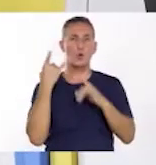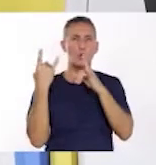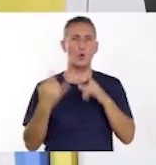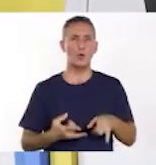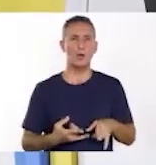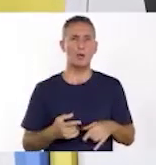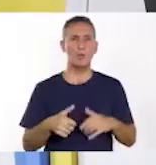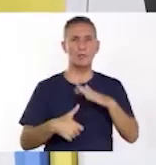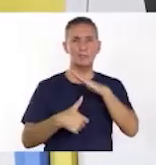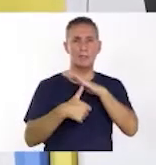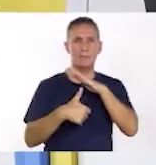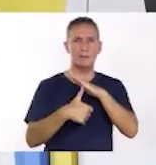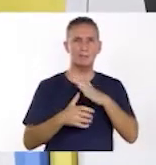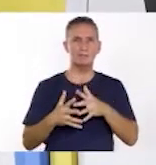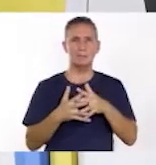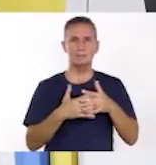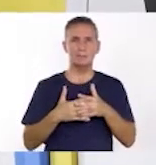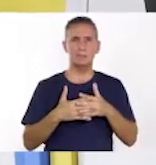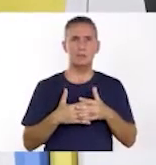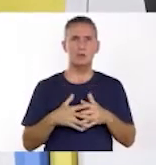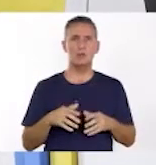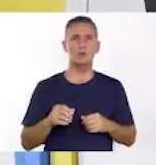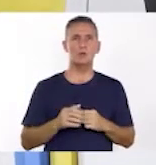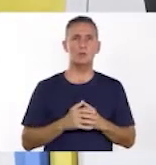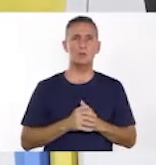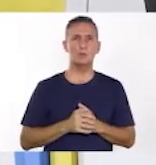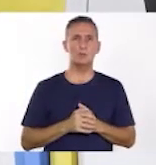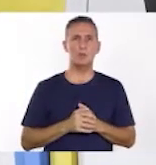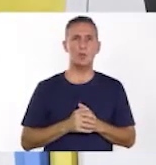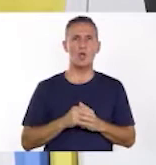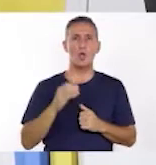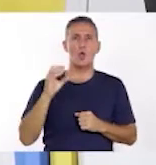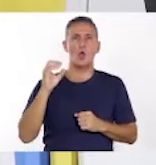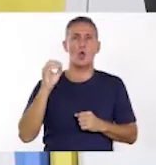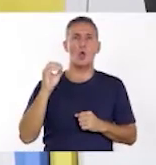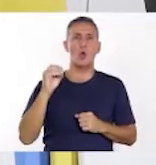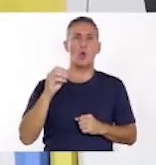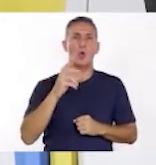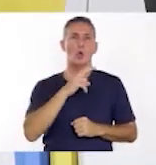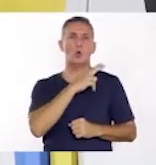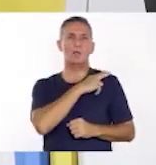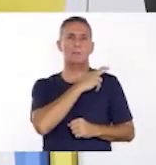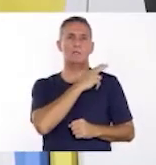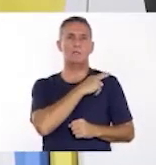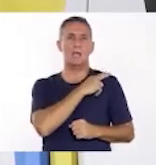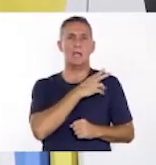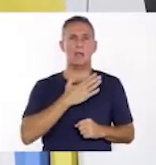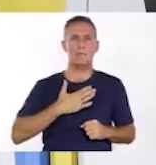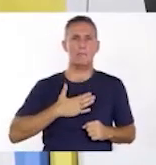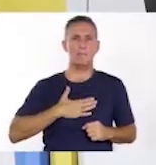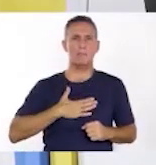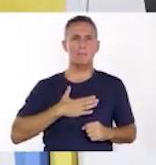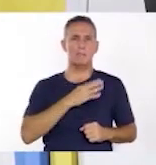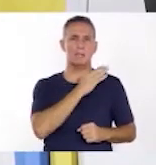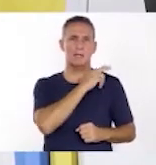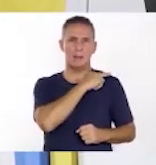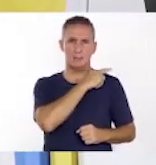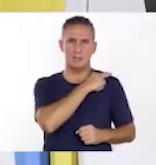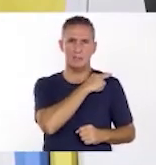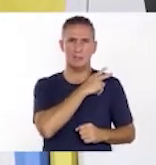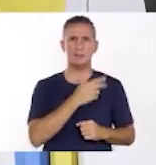que él lo da en titular Oh capitán, mi capitán. Bien,